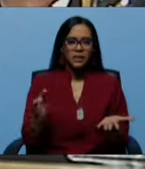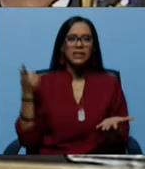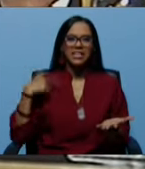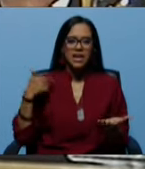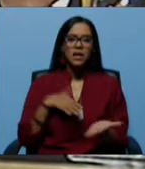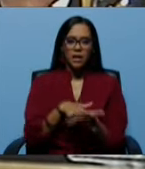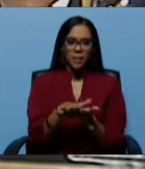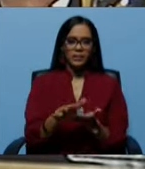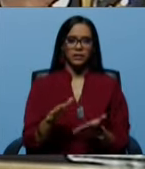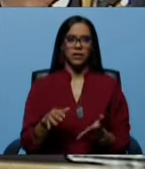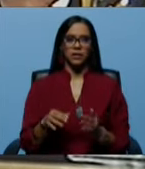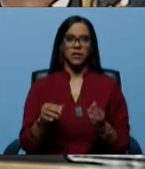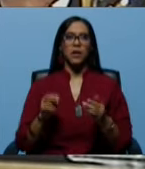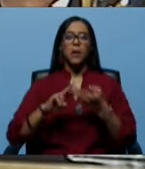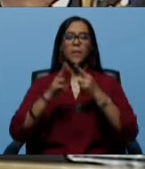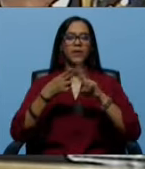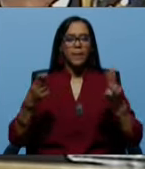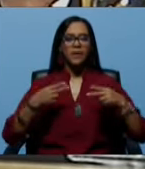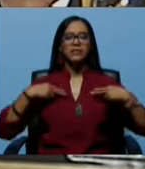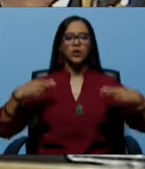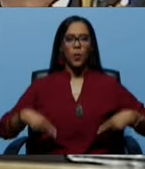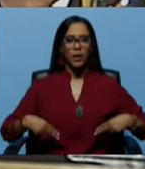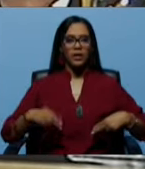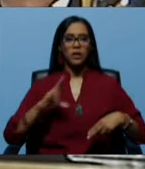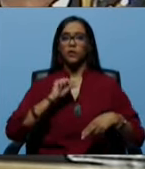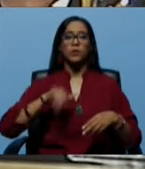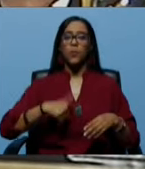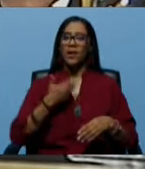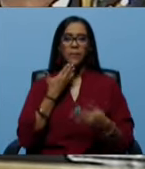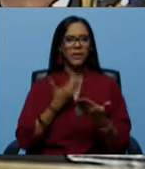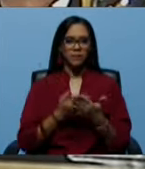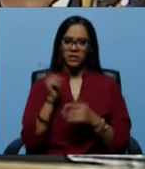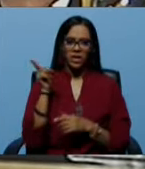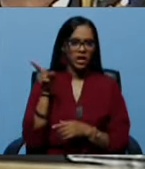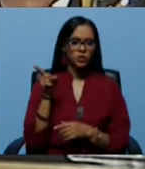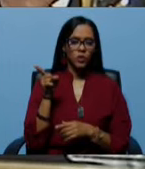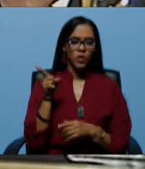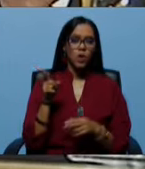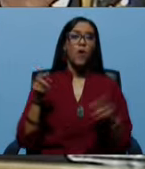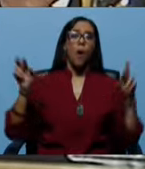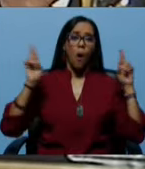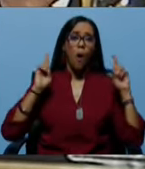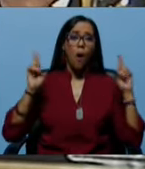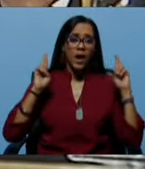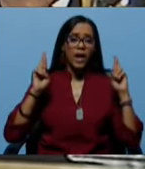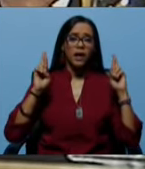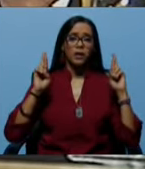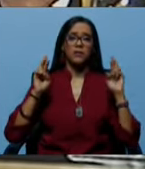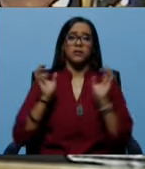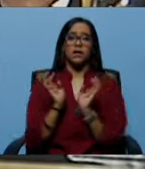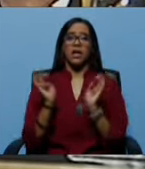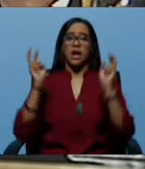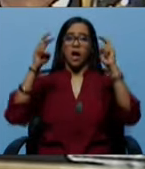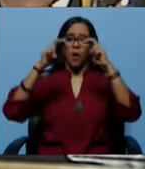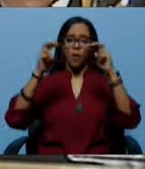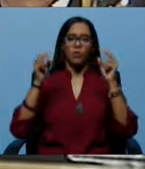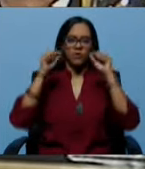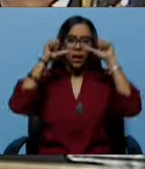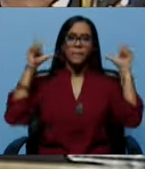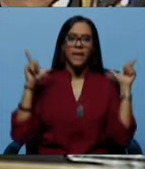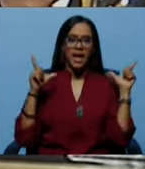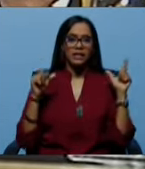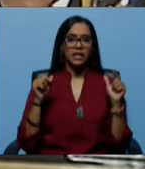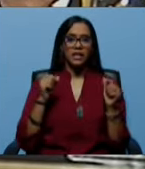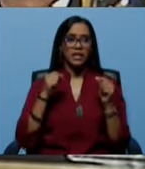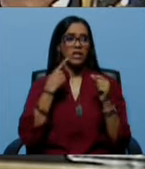tiene que ocurrir, por la paz de la humanidad. No se puede permitir eso. Ojalá la ONU despierte. Un día se levanta y diga, estoy despierto,